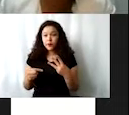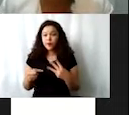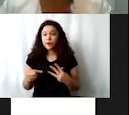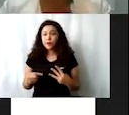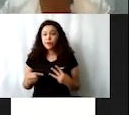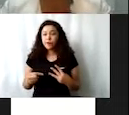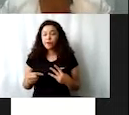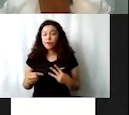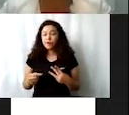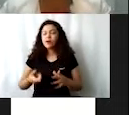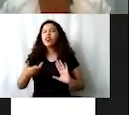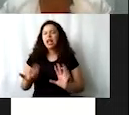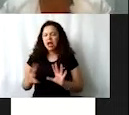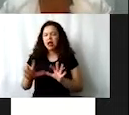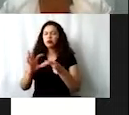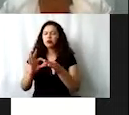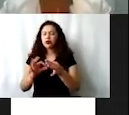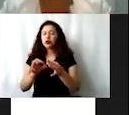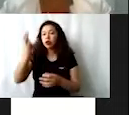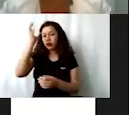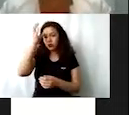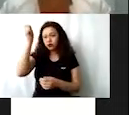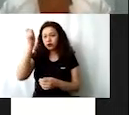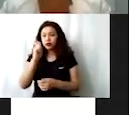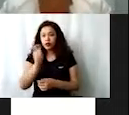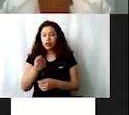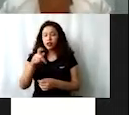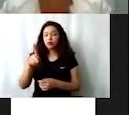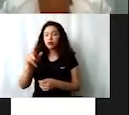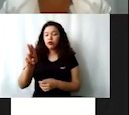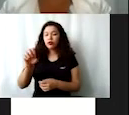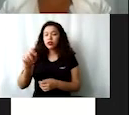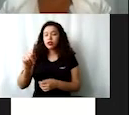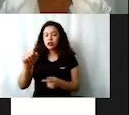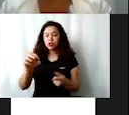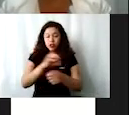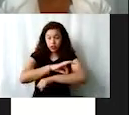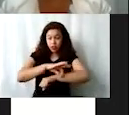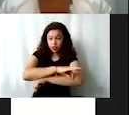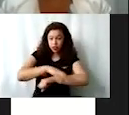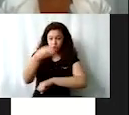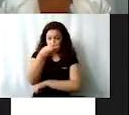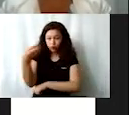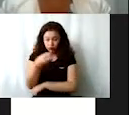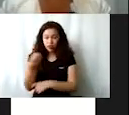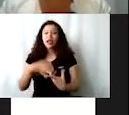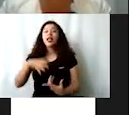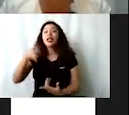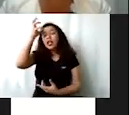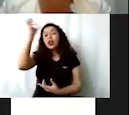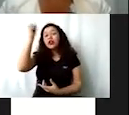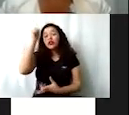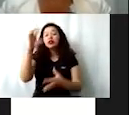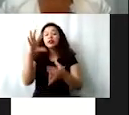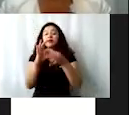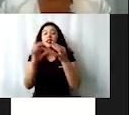pues dándoselos a conocer, que es el concepto de puesto, el concepto de diseño organizacional y el concepto de descripción y